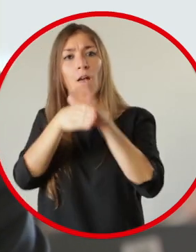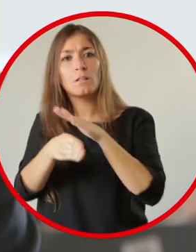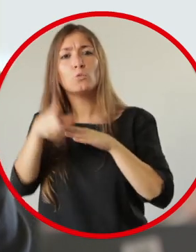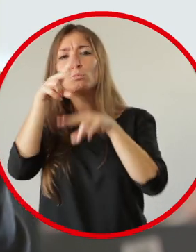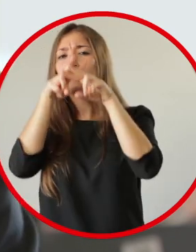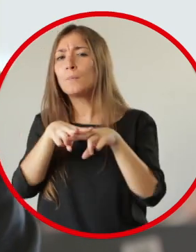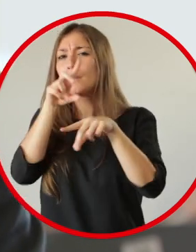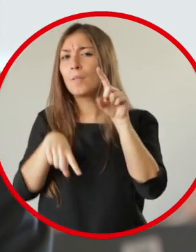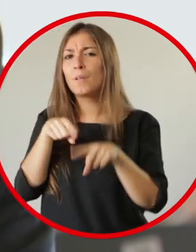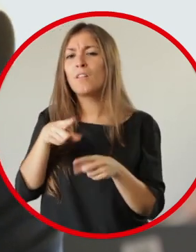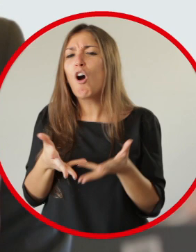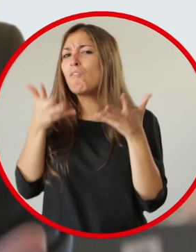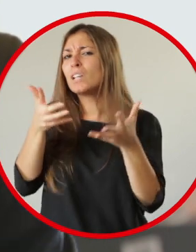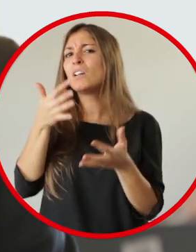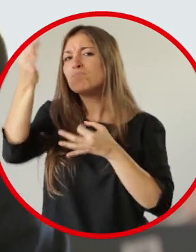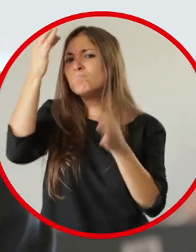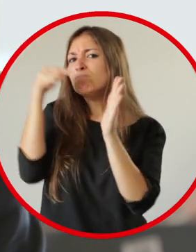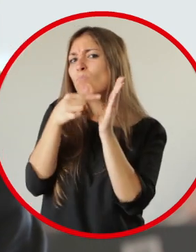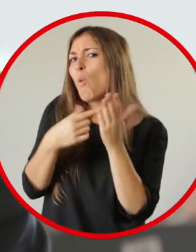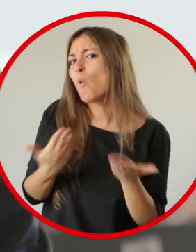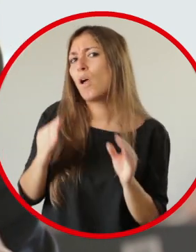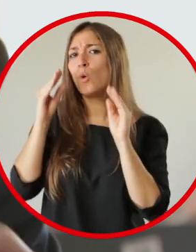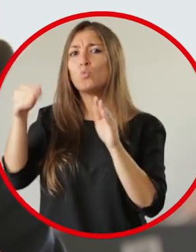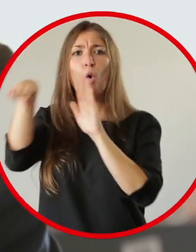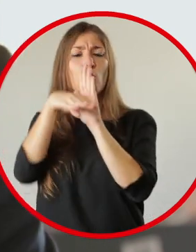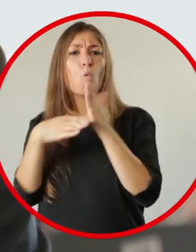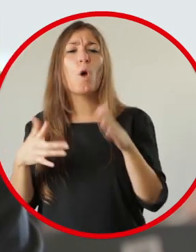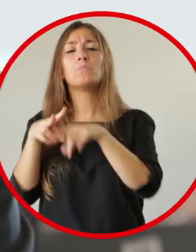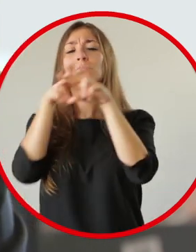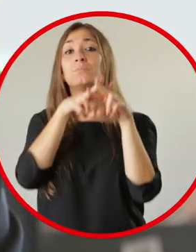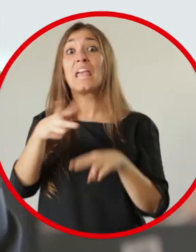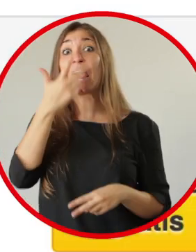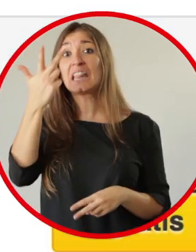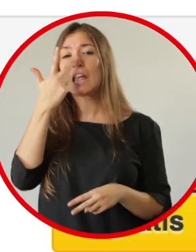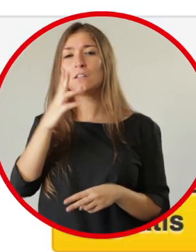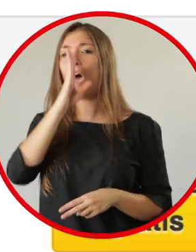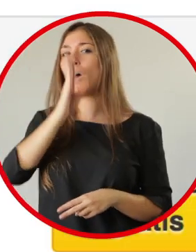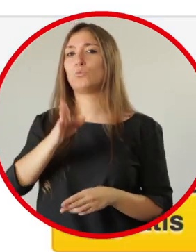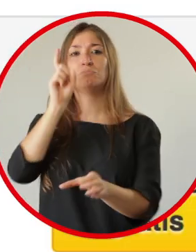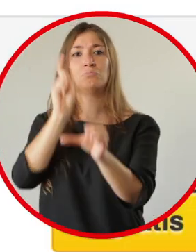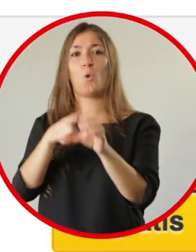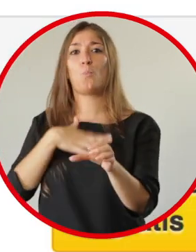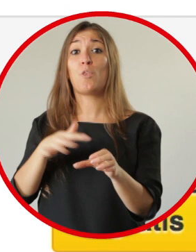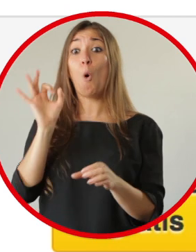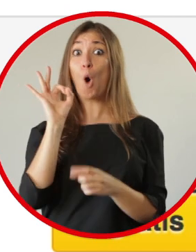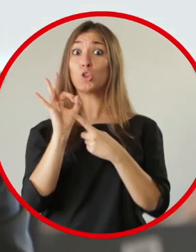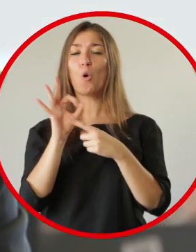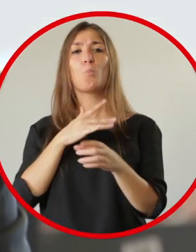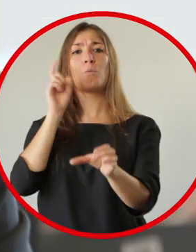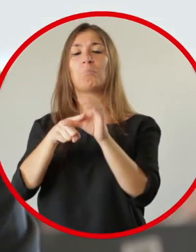puedes revisar qué requerimientos piden, cuáles son sus condiciones. Y si te interesa, puedes directamente, tienes un botón de